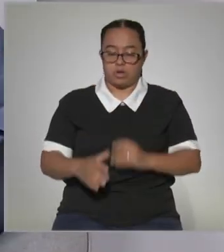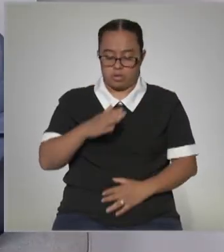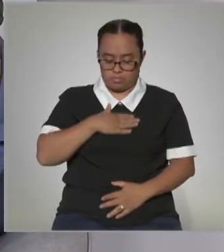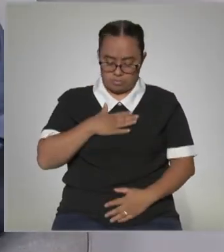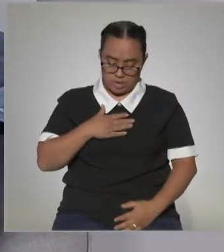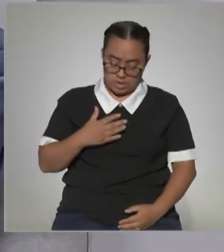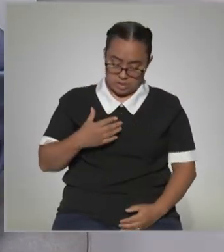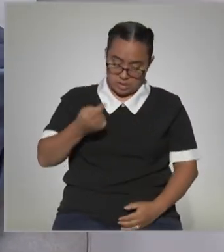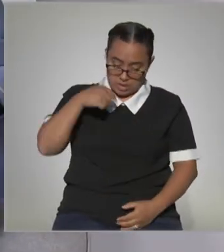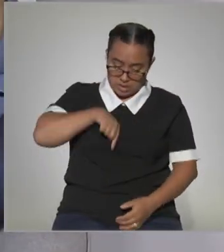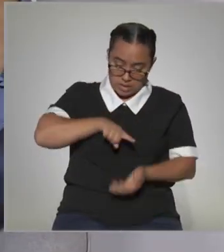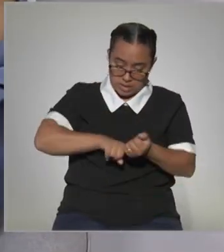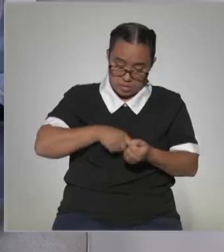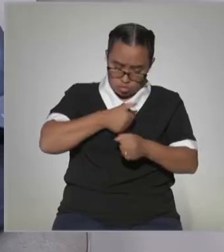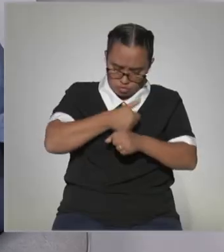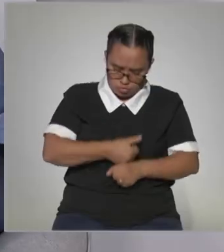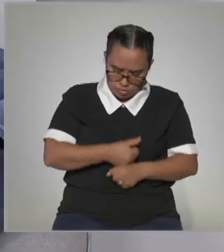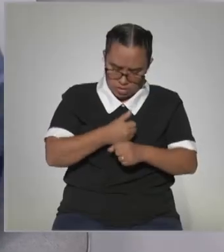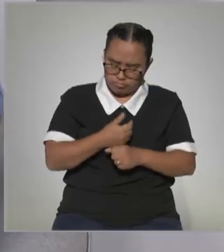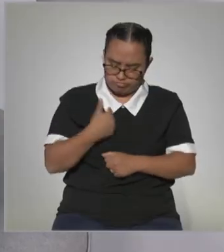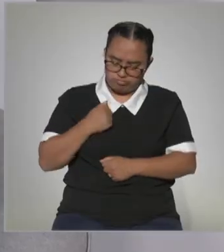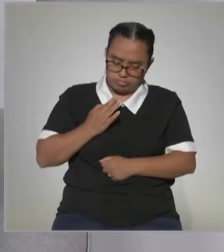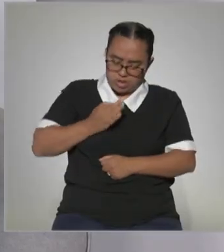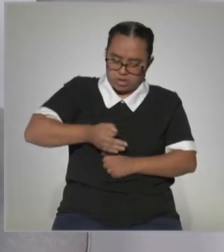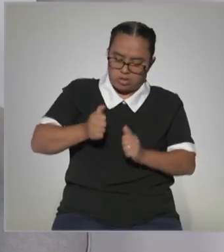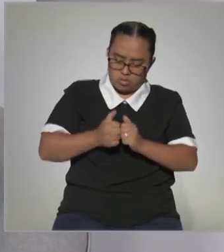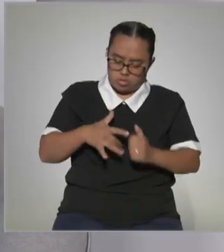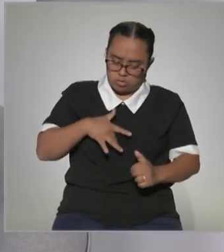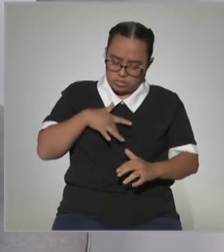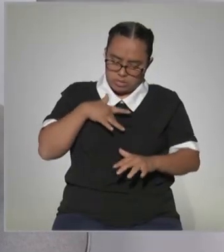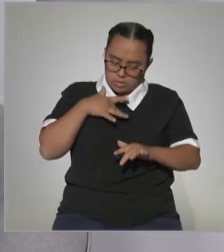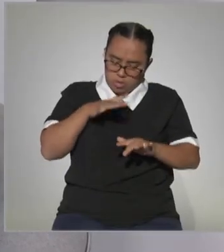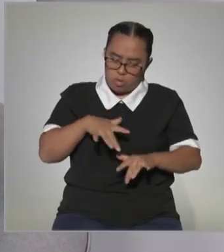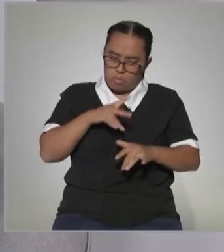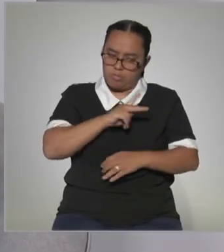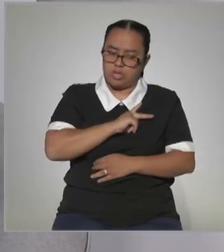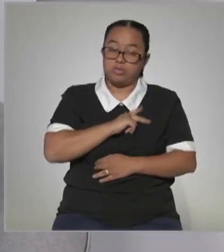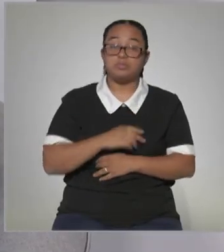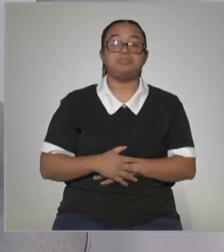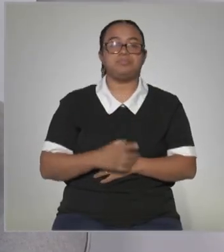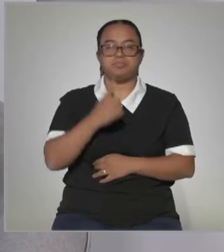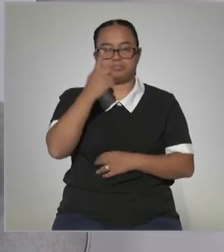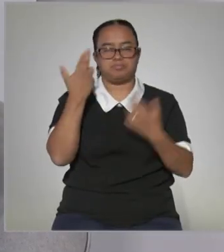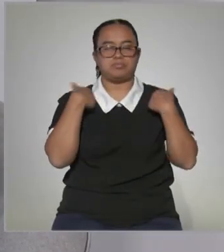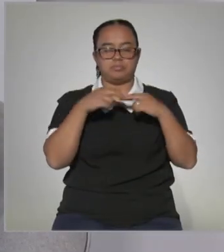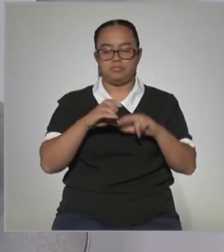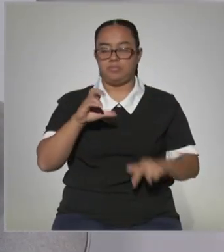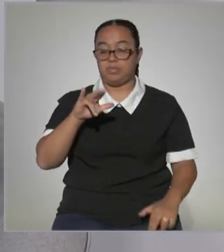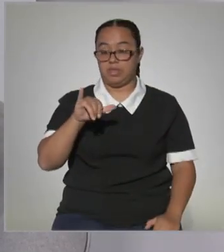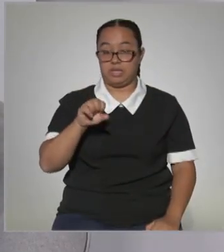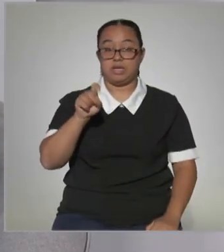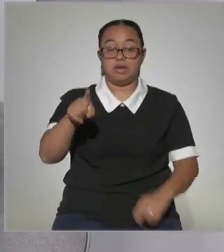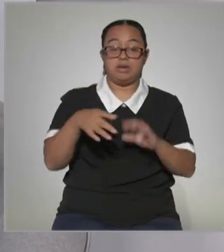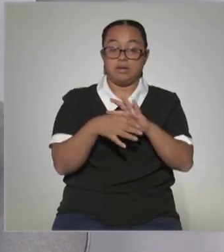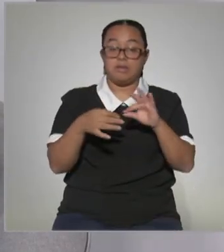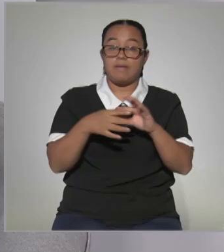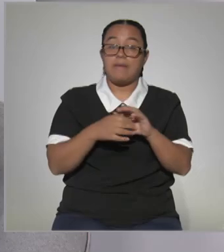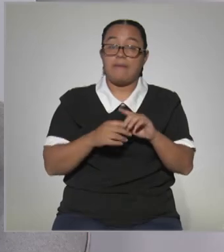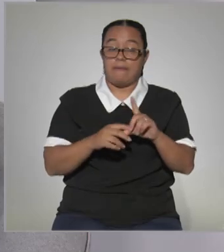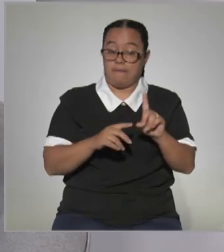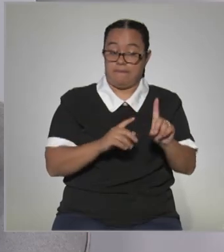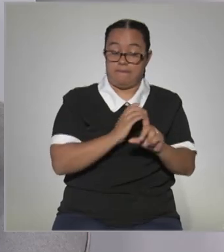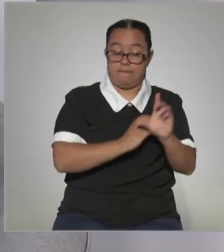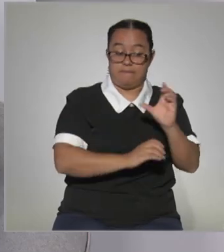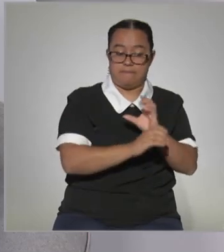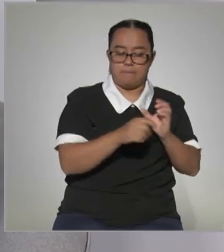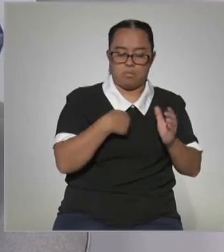propio sufrimiento, compasión hacia ti misma. Y mi maestra Chris Germer dice, una cosa es